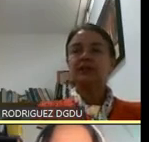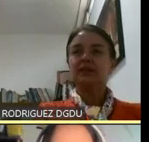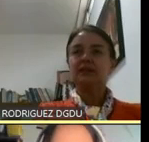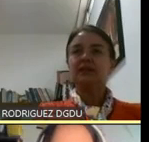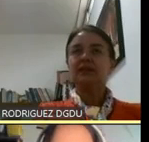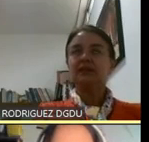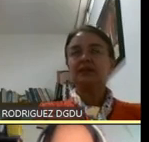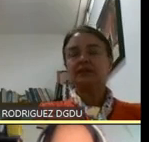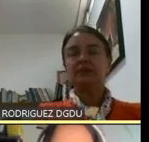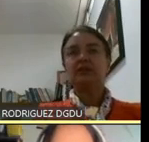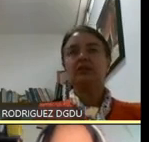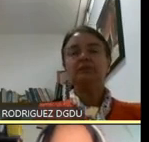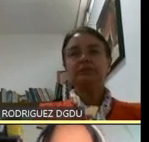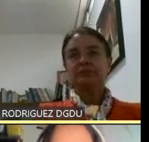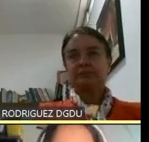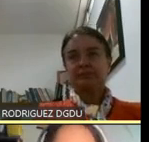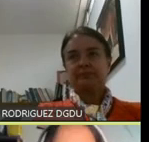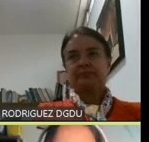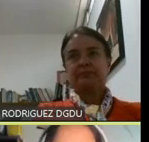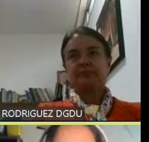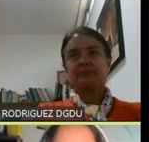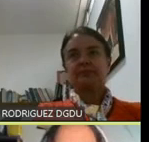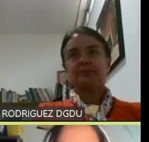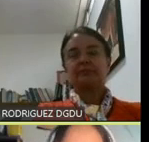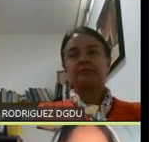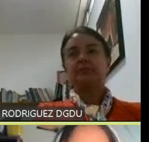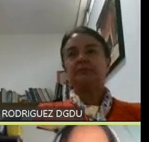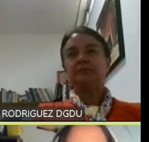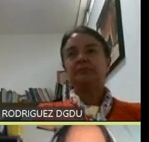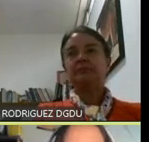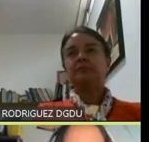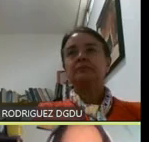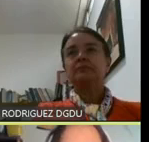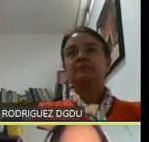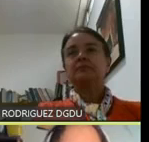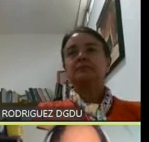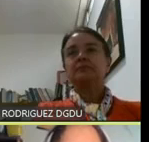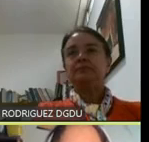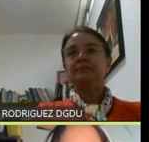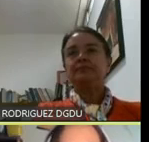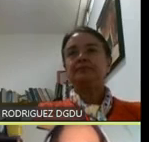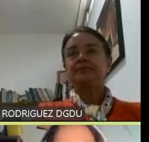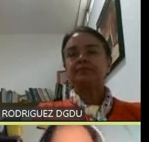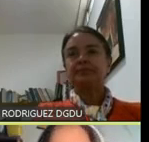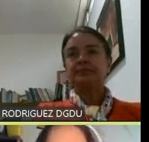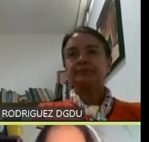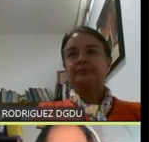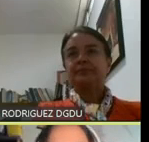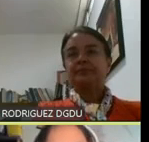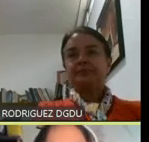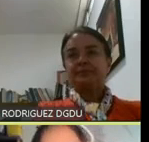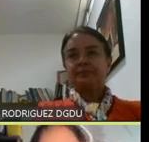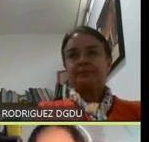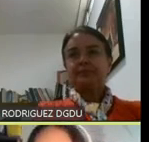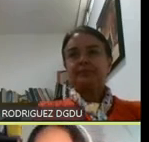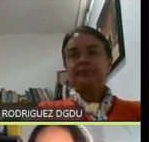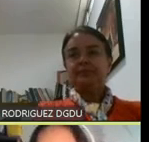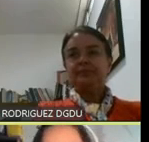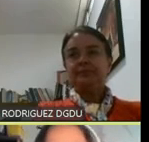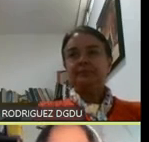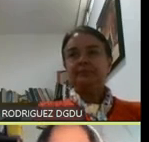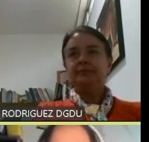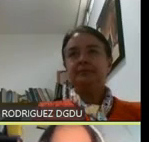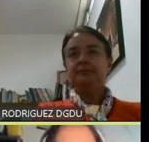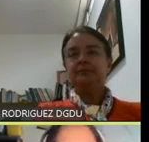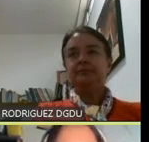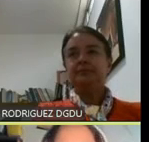después del tratamiento? Sí, sí puede ser porque necesitamos también la protección. Incluso en tercer grado, pues el ligamento está